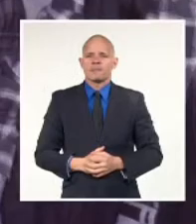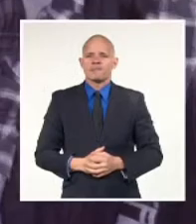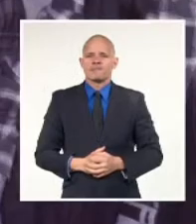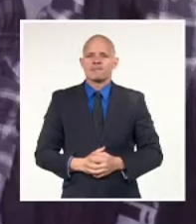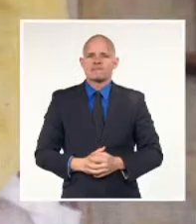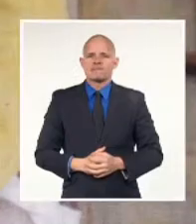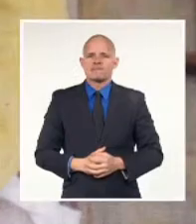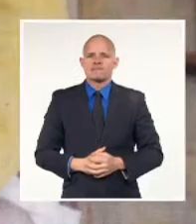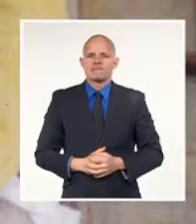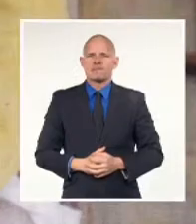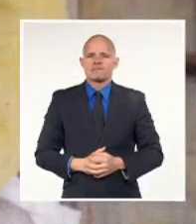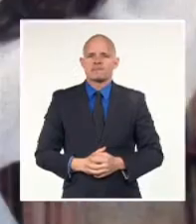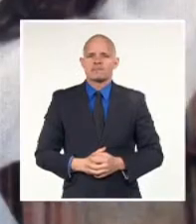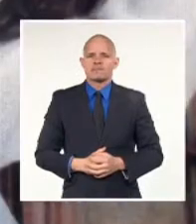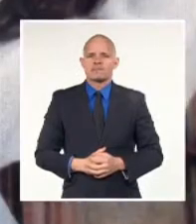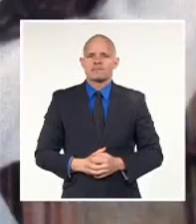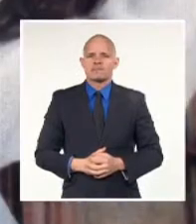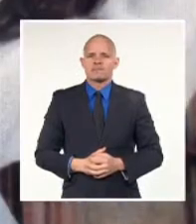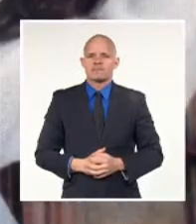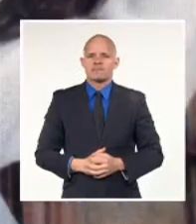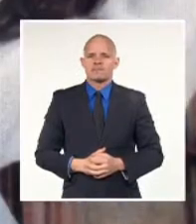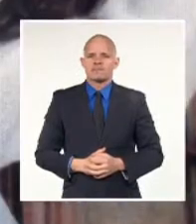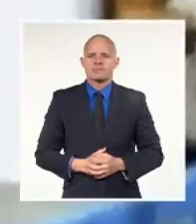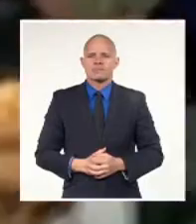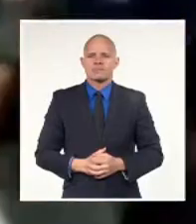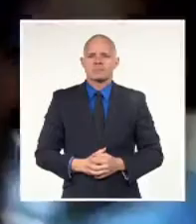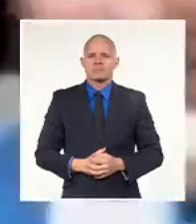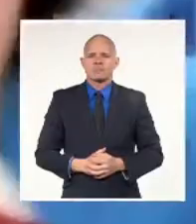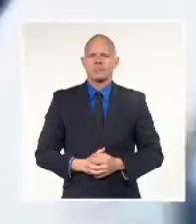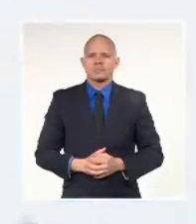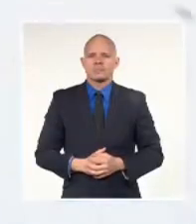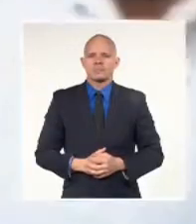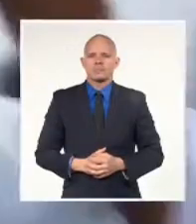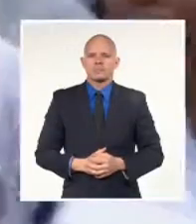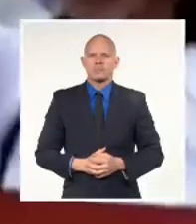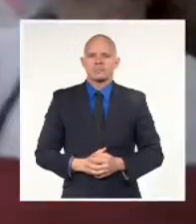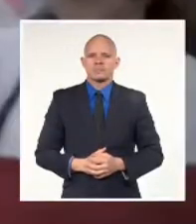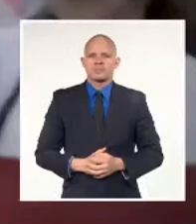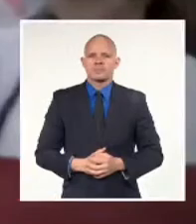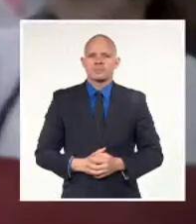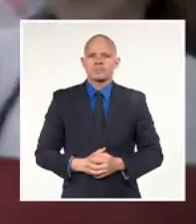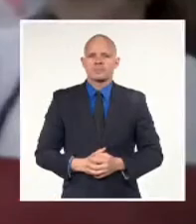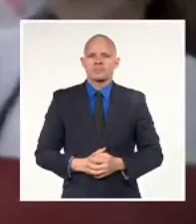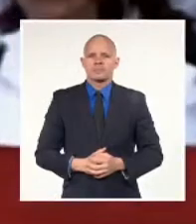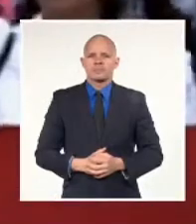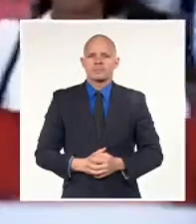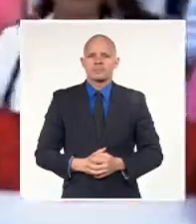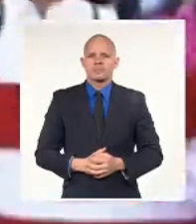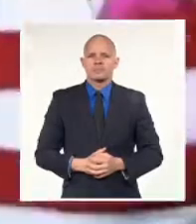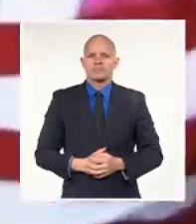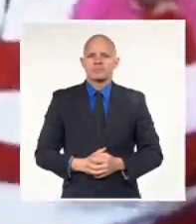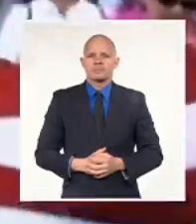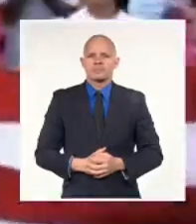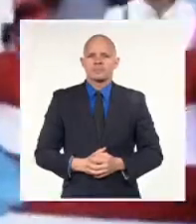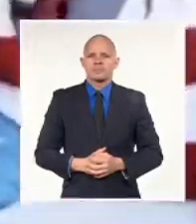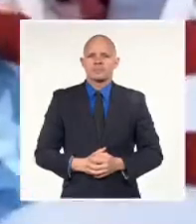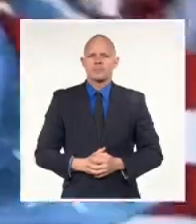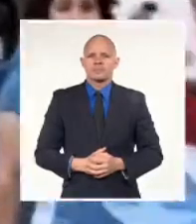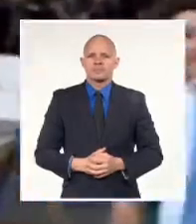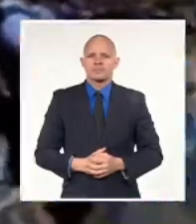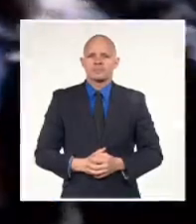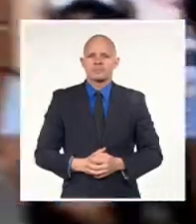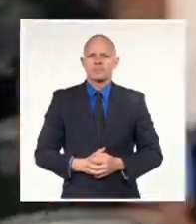con mucho enfoque y mucha boca para decirlo todo sin tanto retoque. De todo un poco, con poca hipocresía, sin tanta distorsión, con